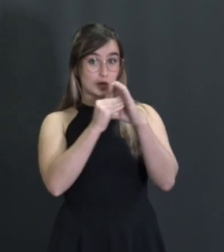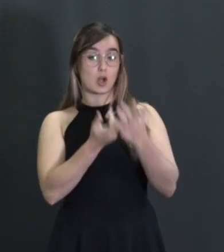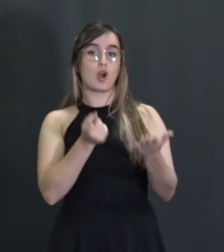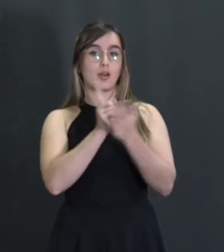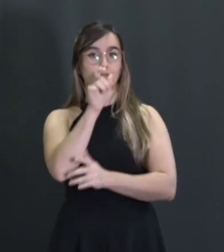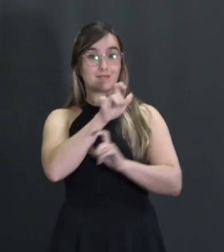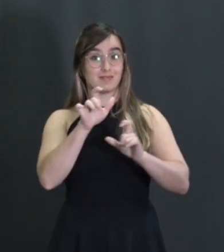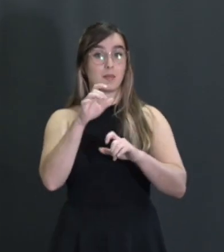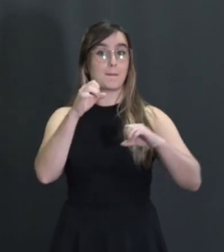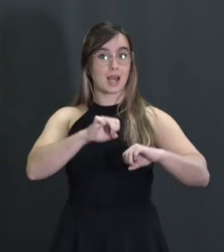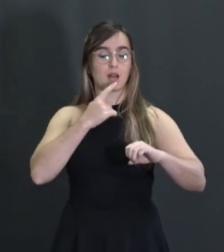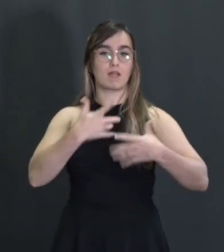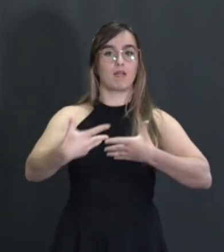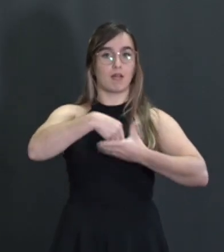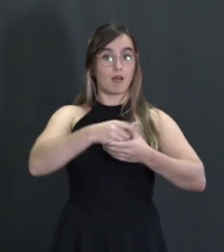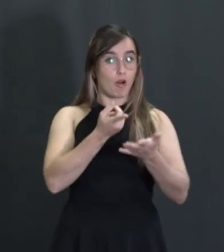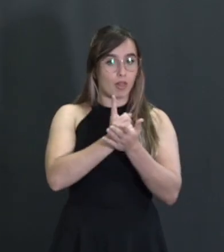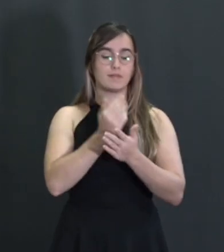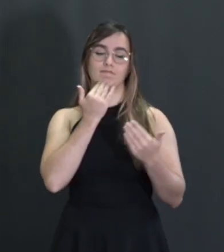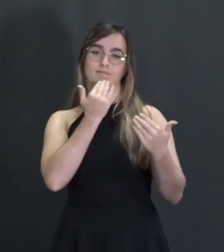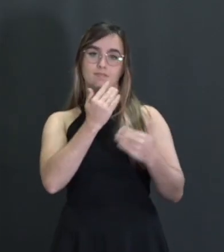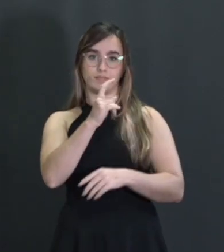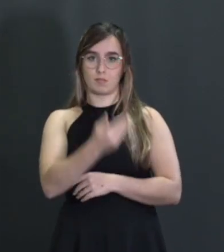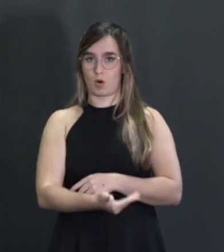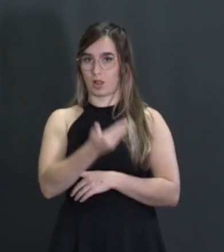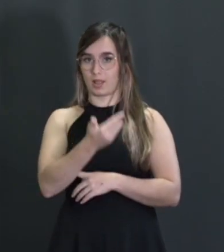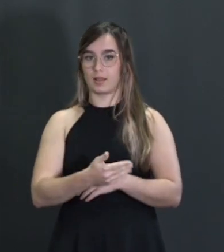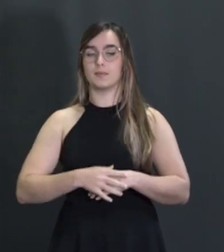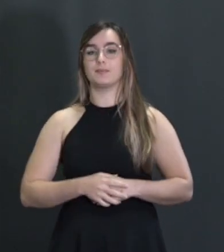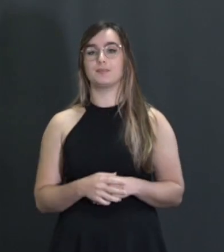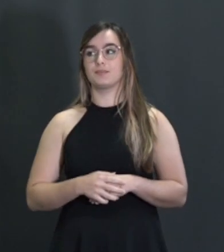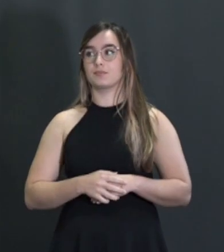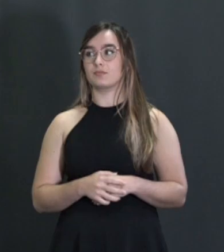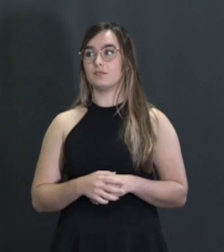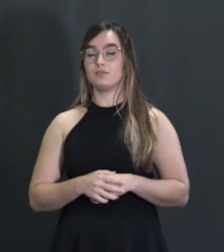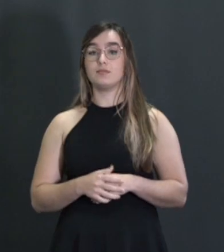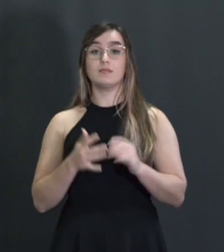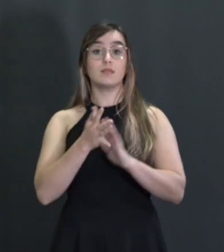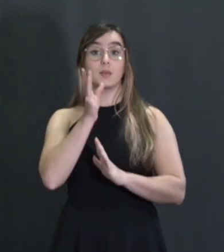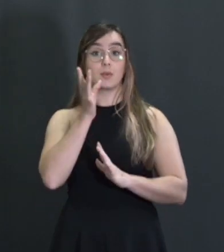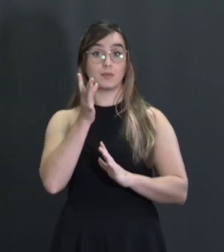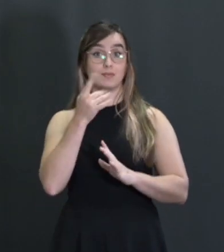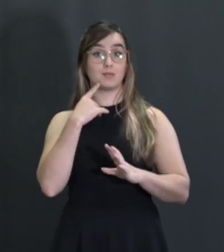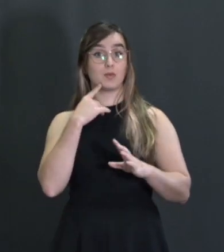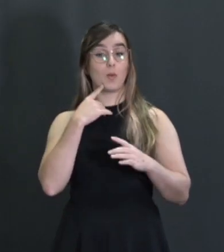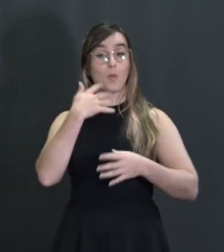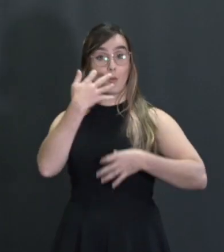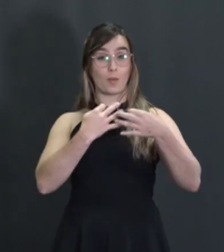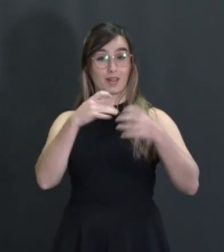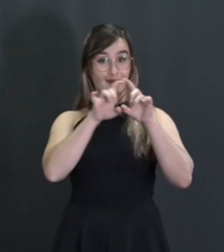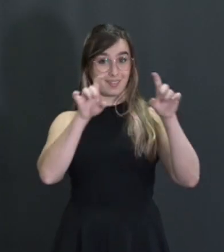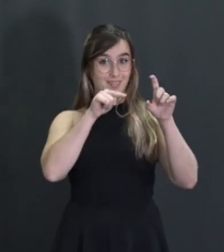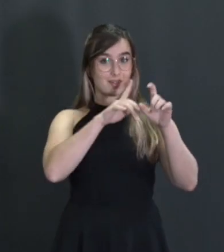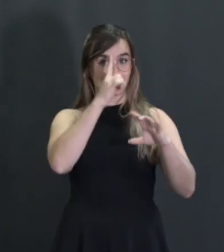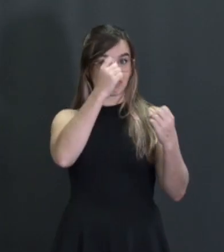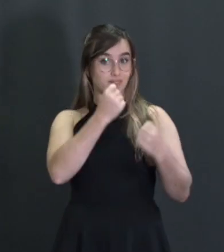mayores. Eso es importante. Que una instancia pública vuelva a poner el